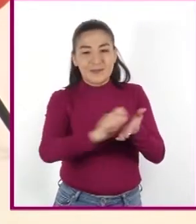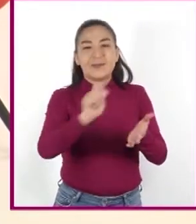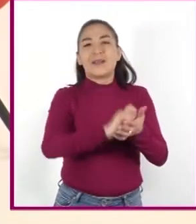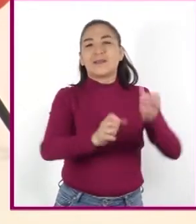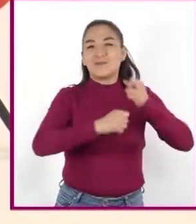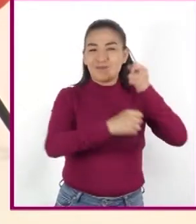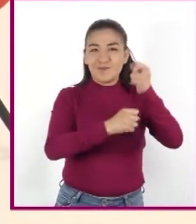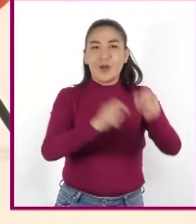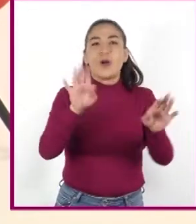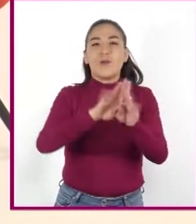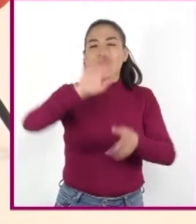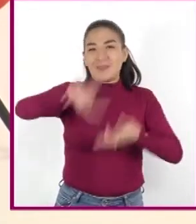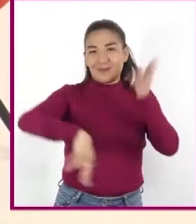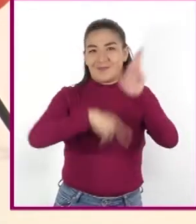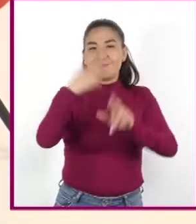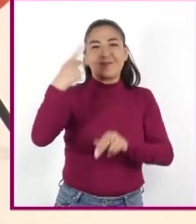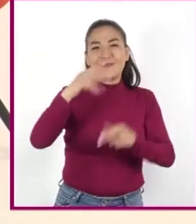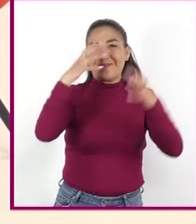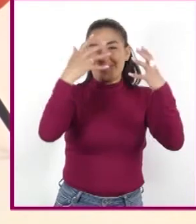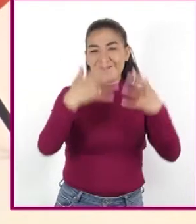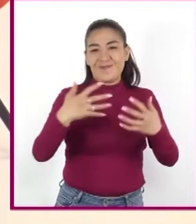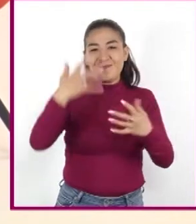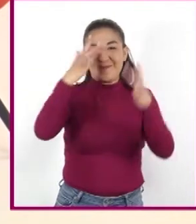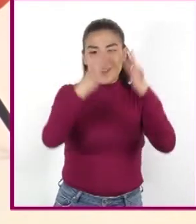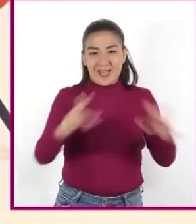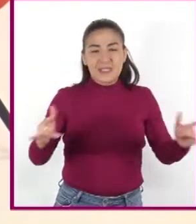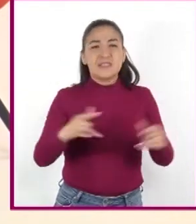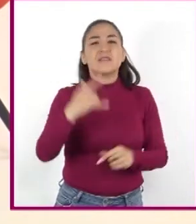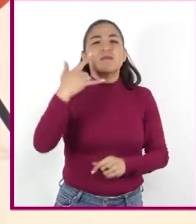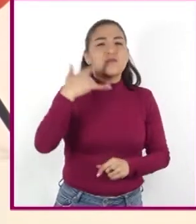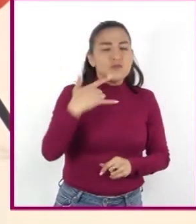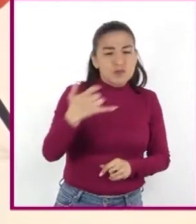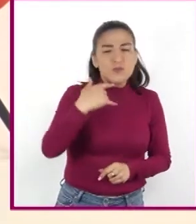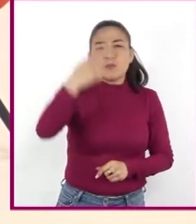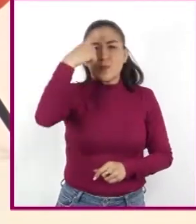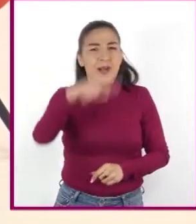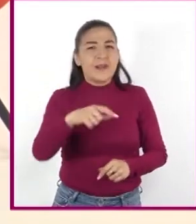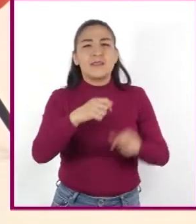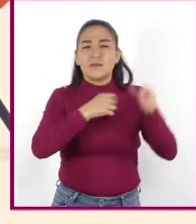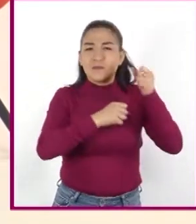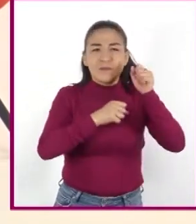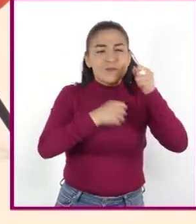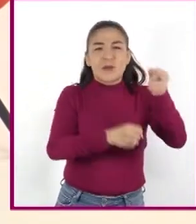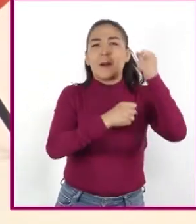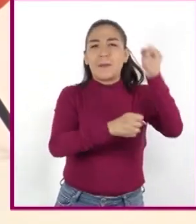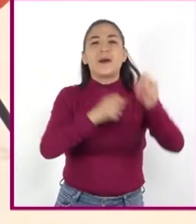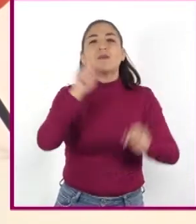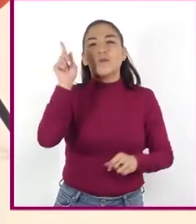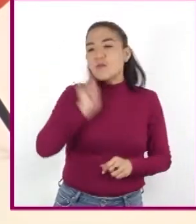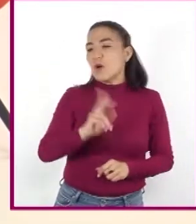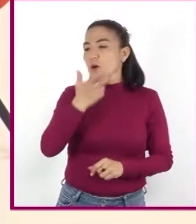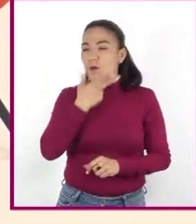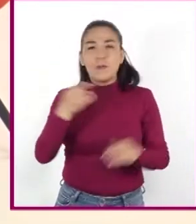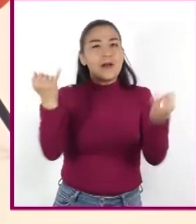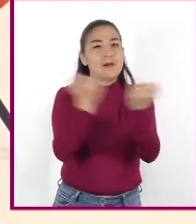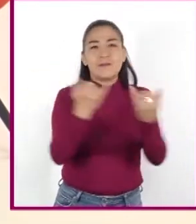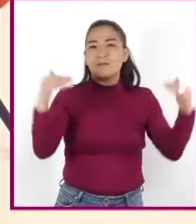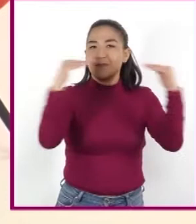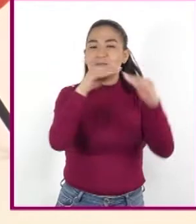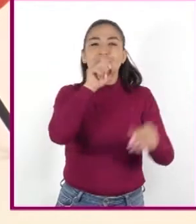luchadora social de la Revolución Francesa. Luchó porque tanto hombres como mujeres tuvieran los mismos